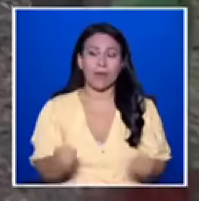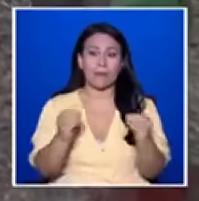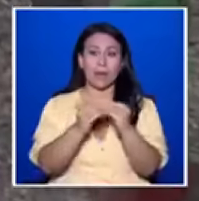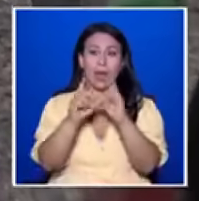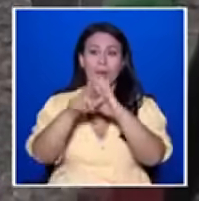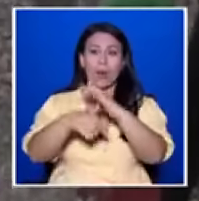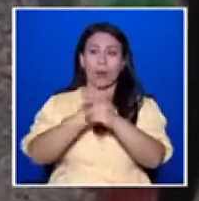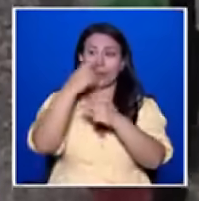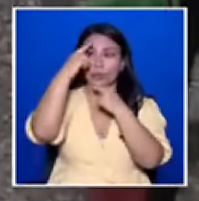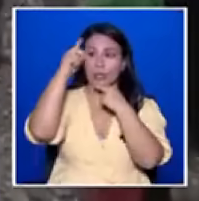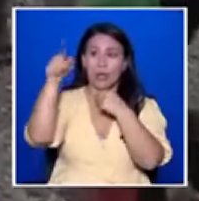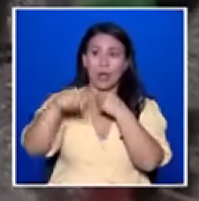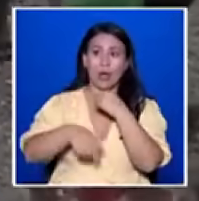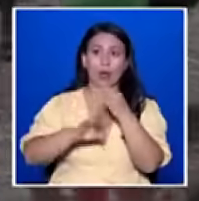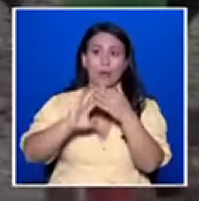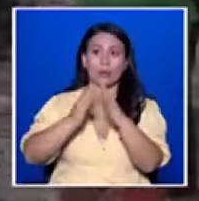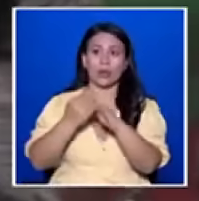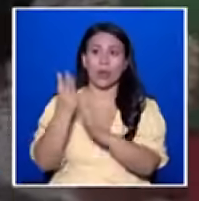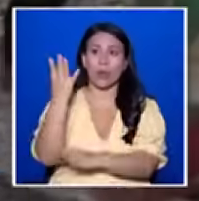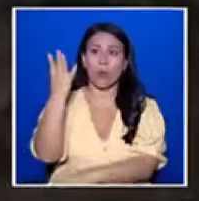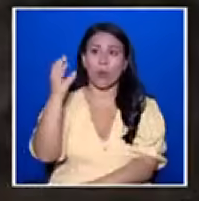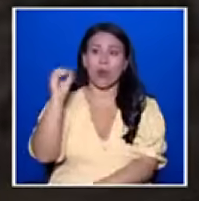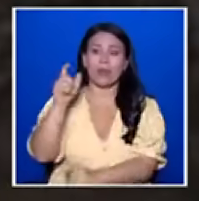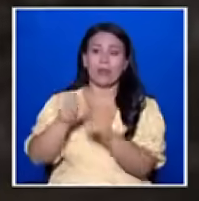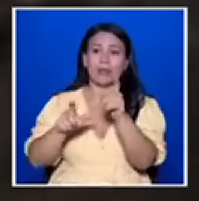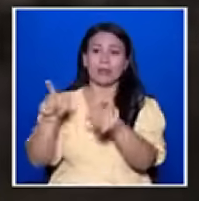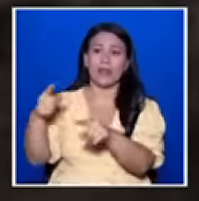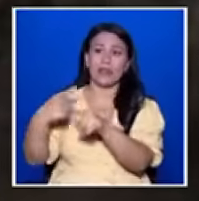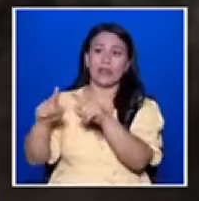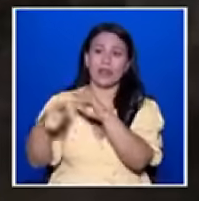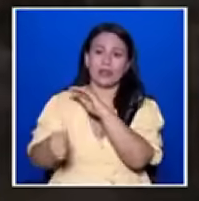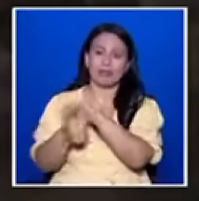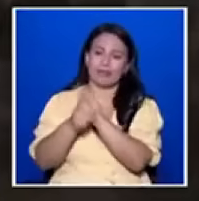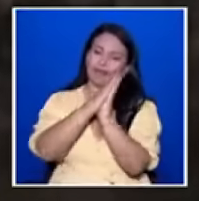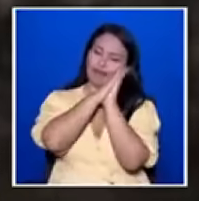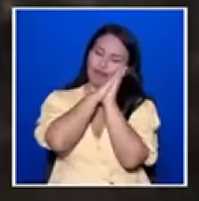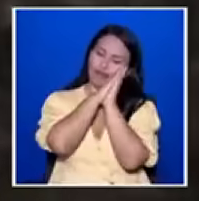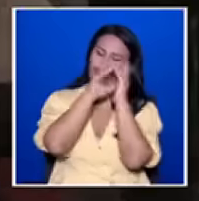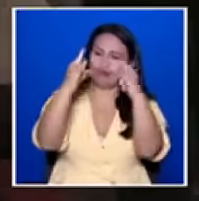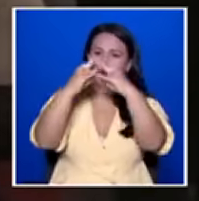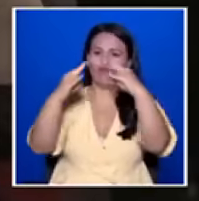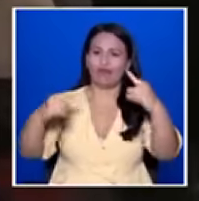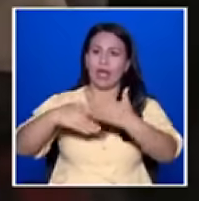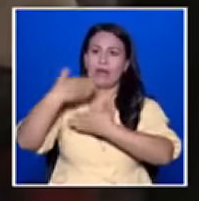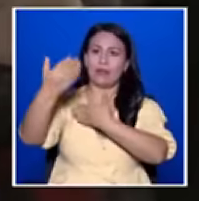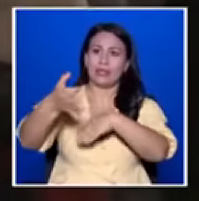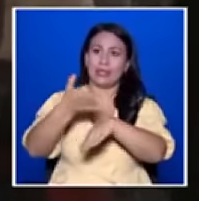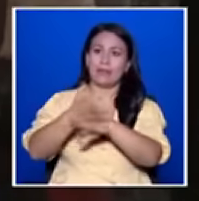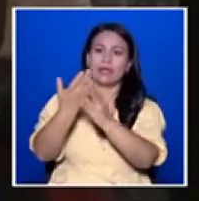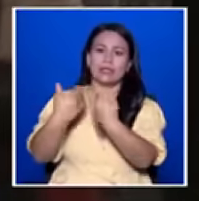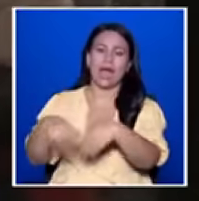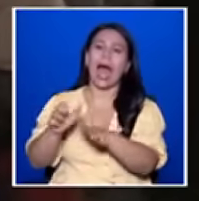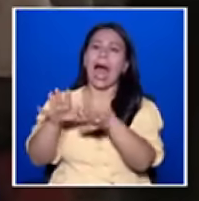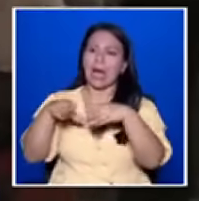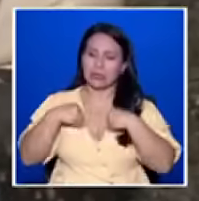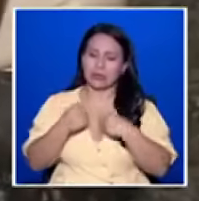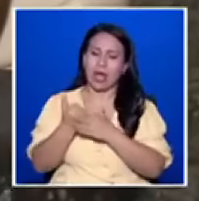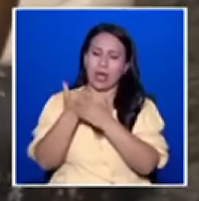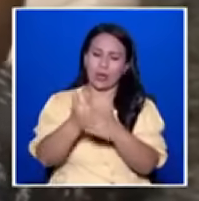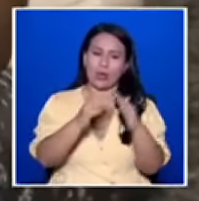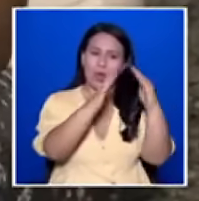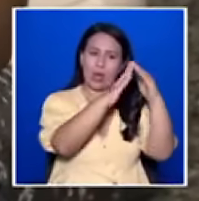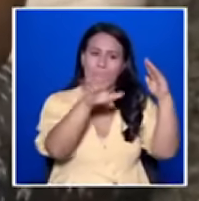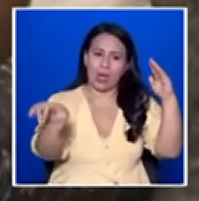Adelante en Televistazo en la comunidad, más de 40 extranjeros que ocupaban áreas públicas del norte de Guayaquil fueron llevadas al Cami